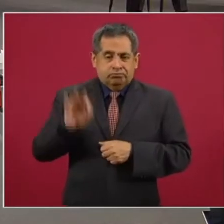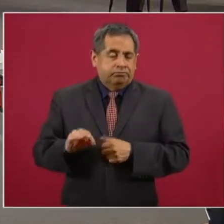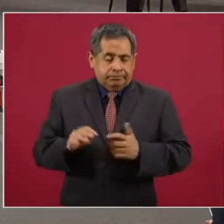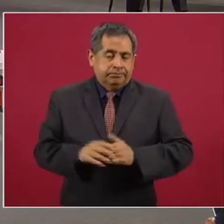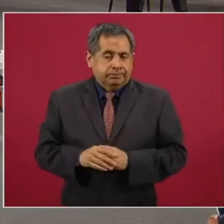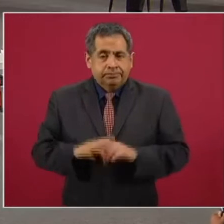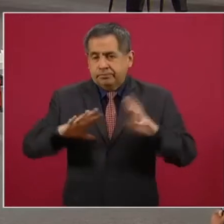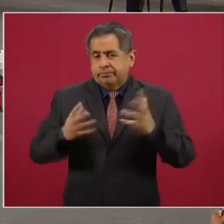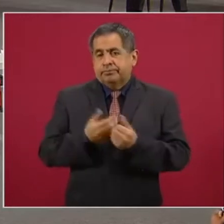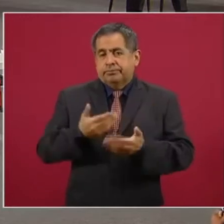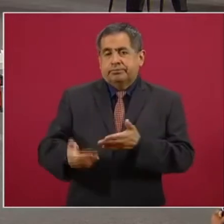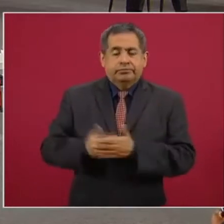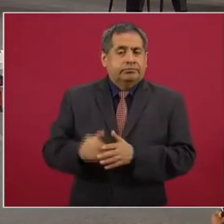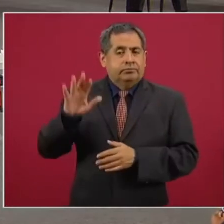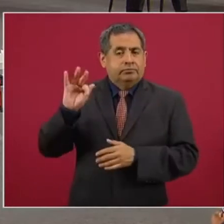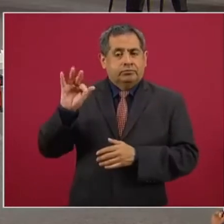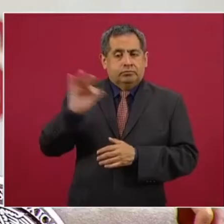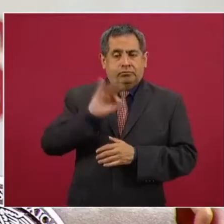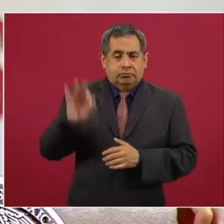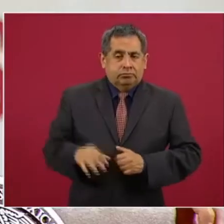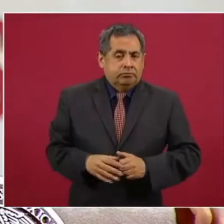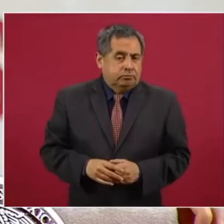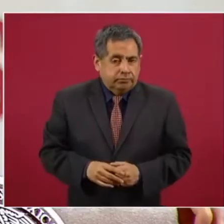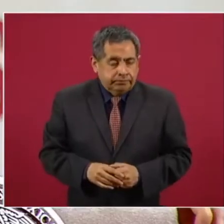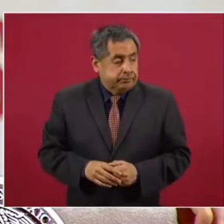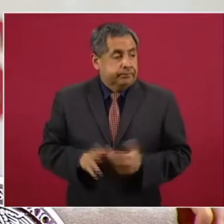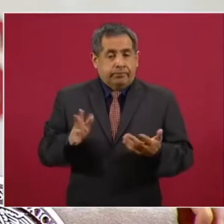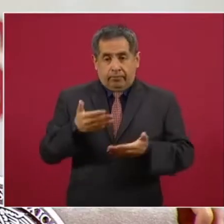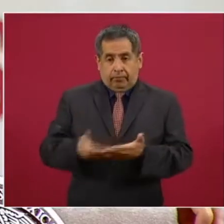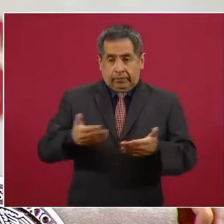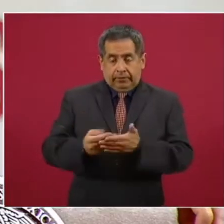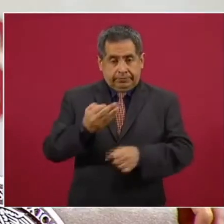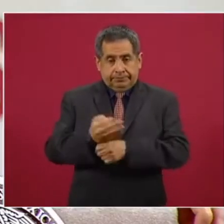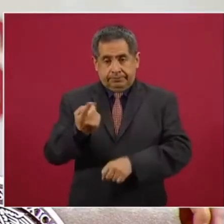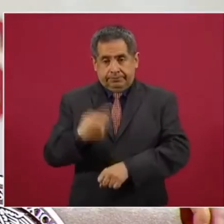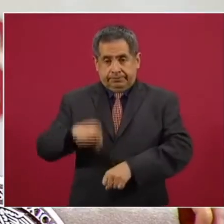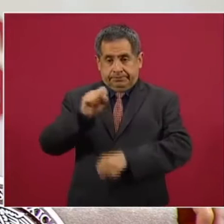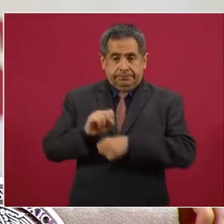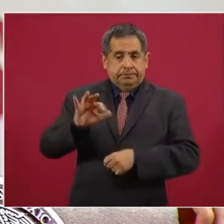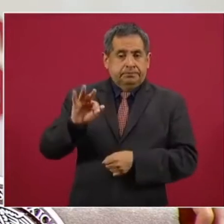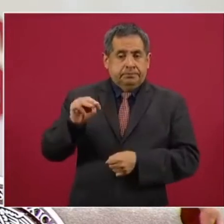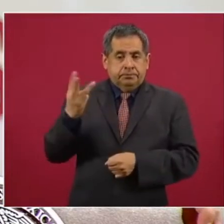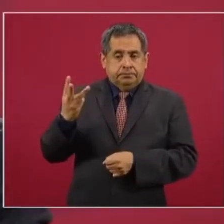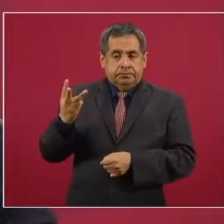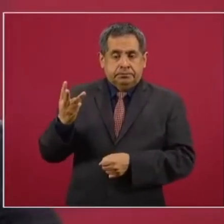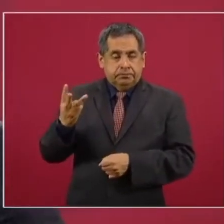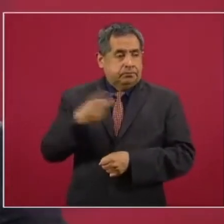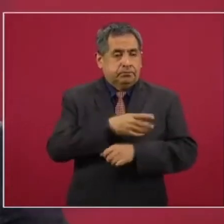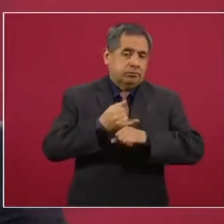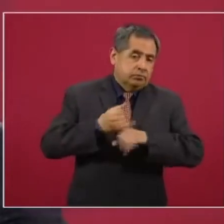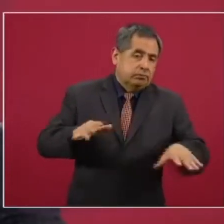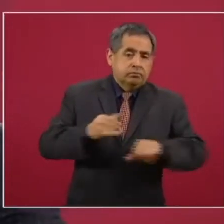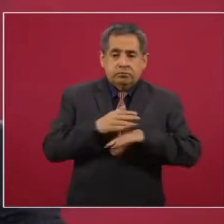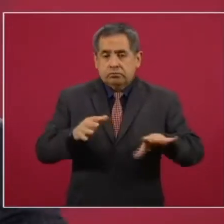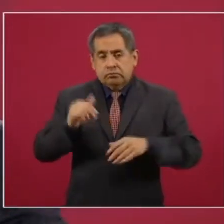tenemos 40%. Hoy estamos viviendo en la semana 43 del año. La información,